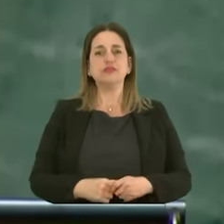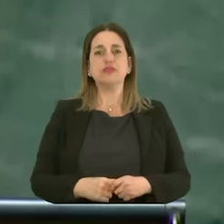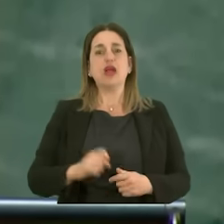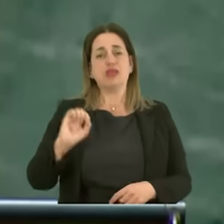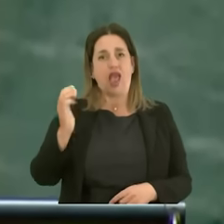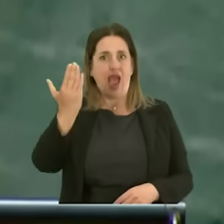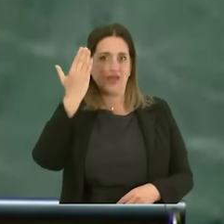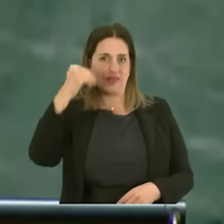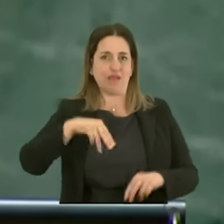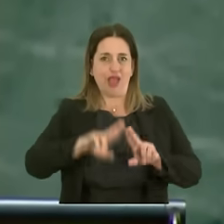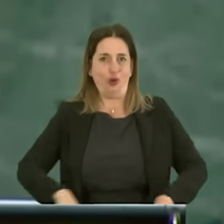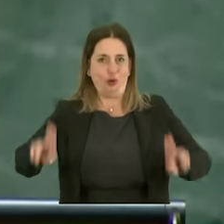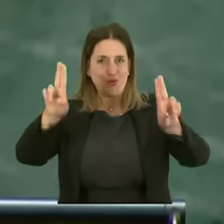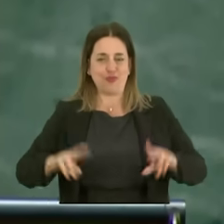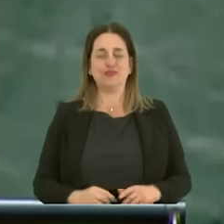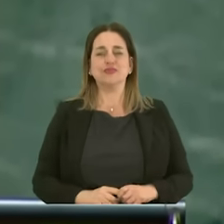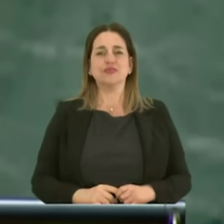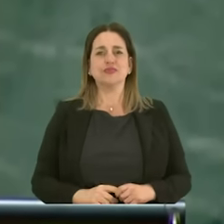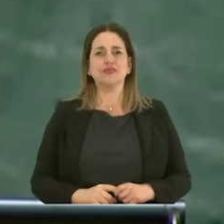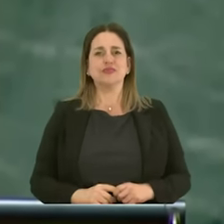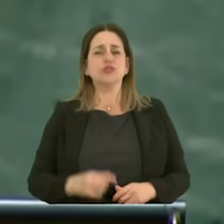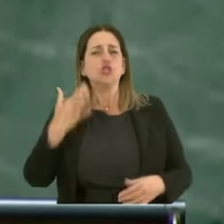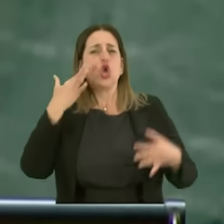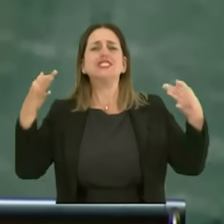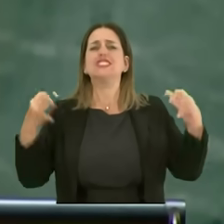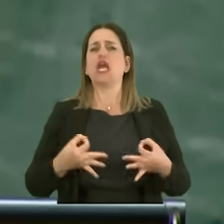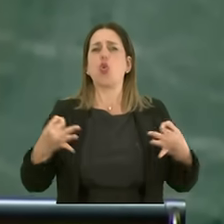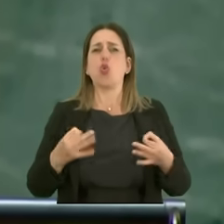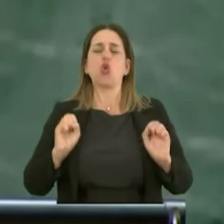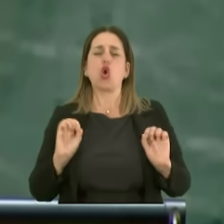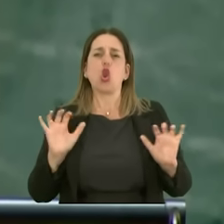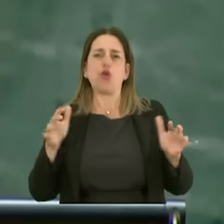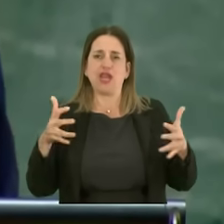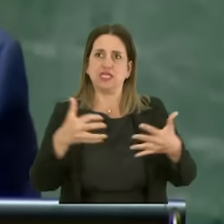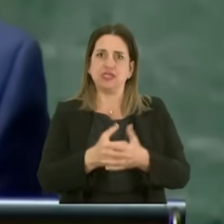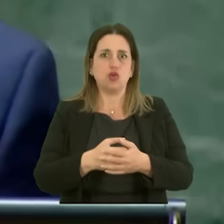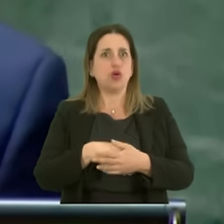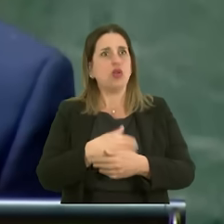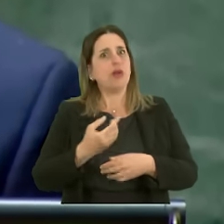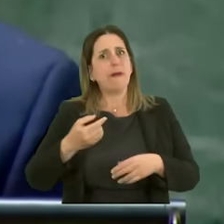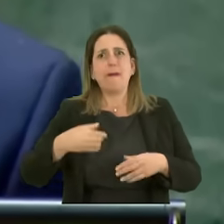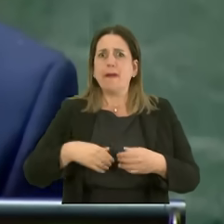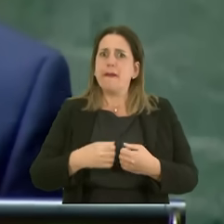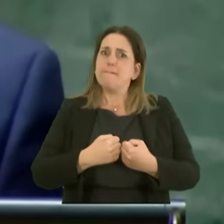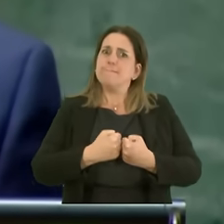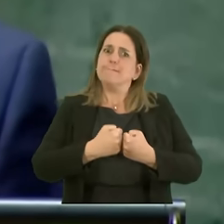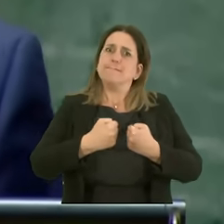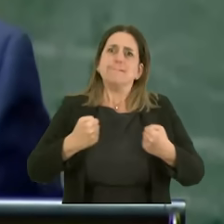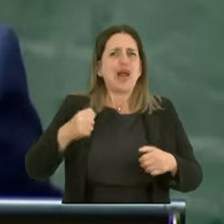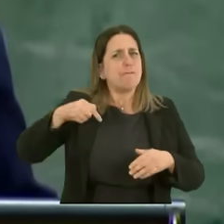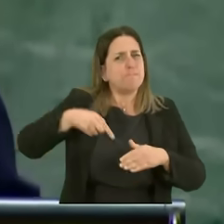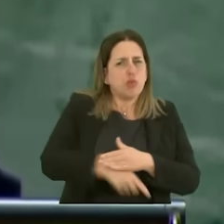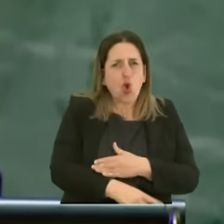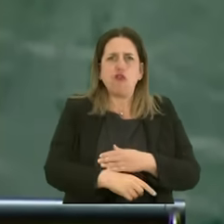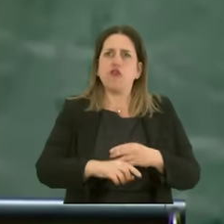estas asambleas estoy convencido que la globalización se va a profundizar cada vez más